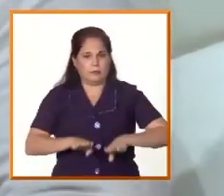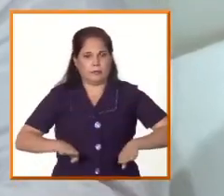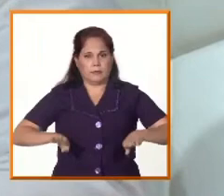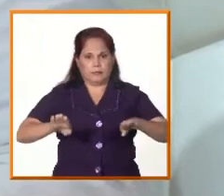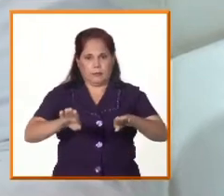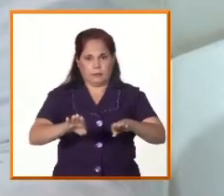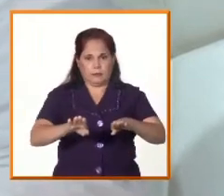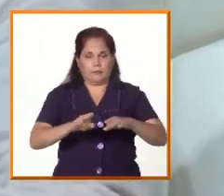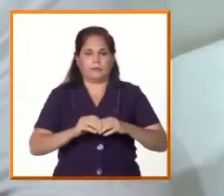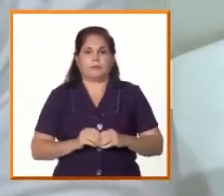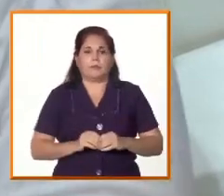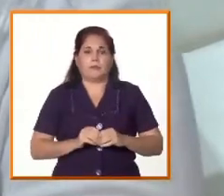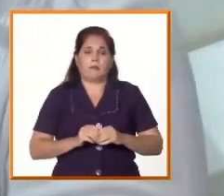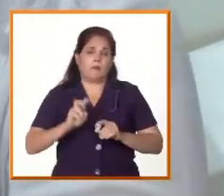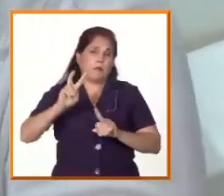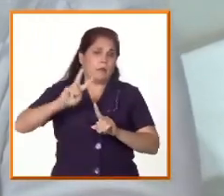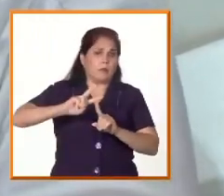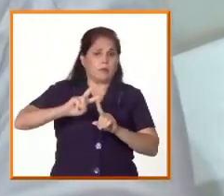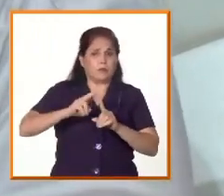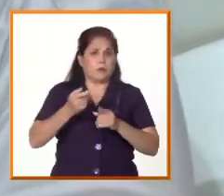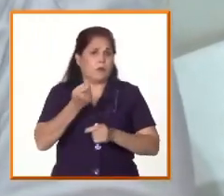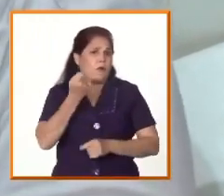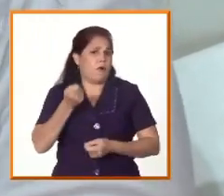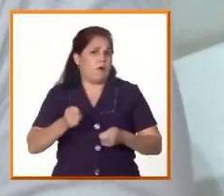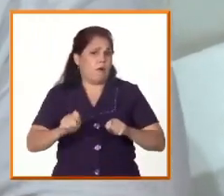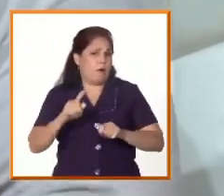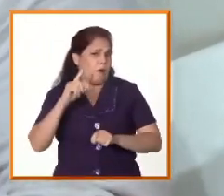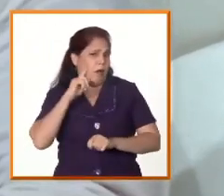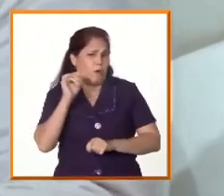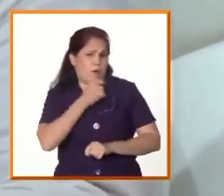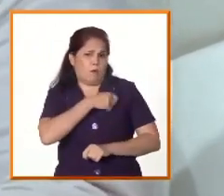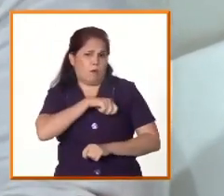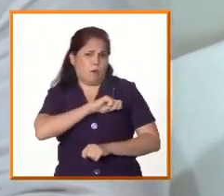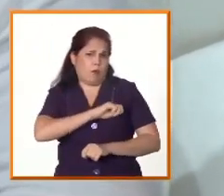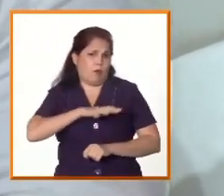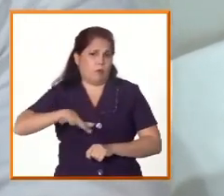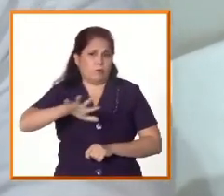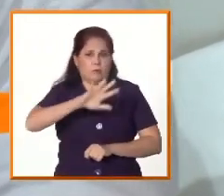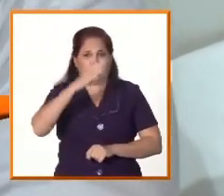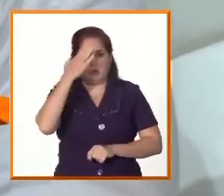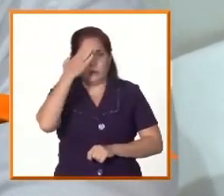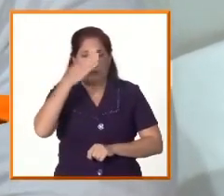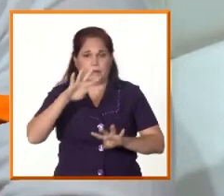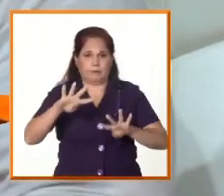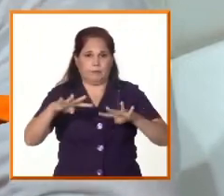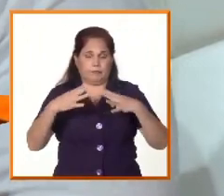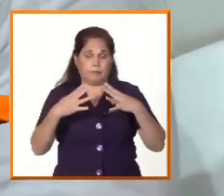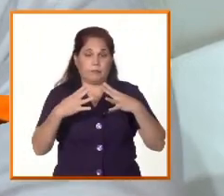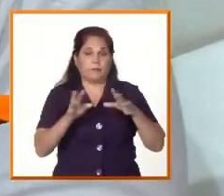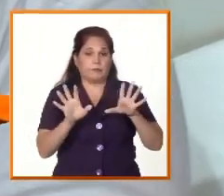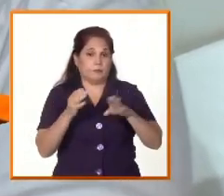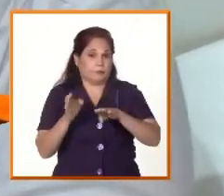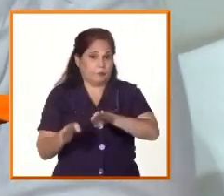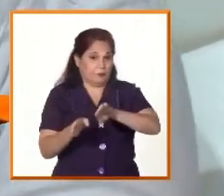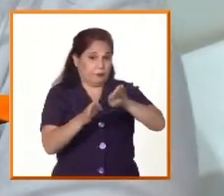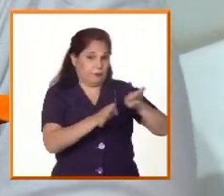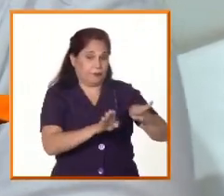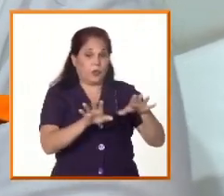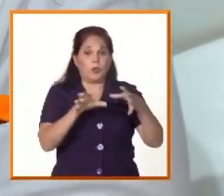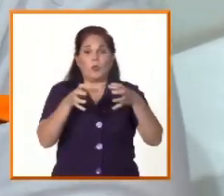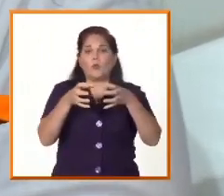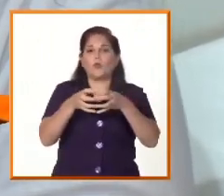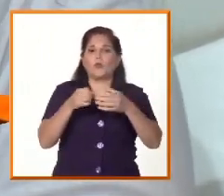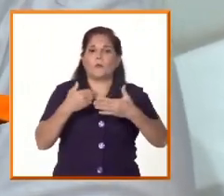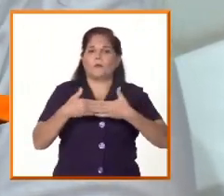de la audiencia y el pueblo en general bueno el grupo empresarial de la industria alimentaria el año pasado